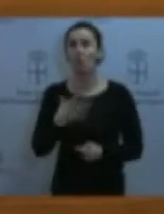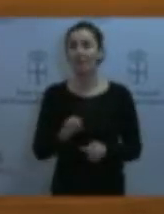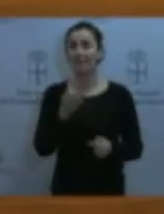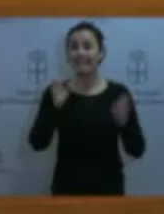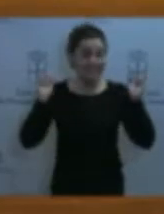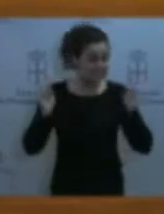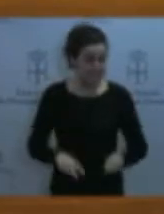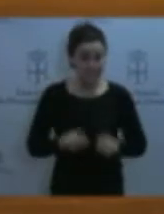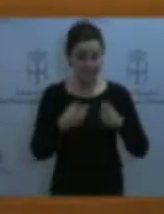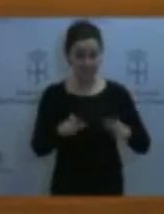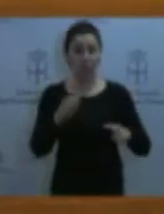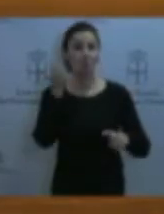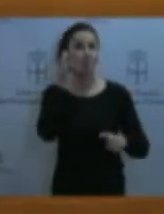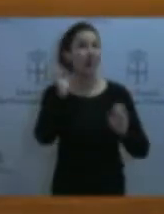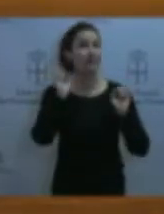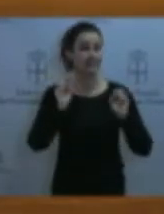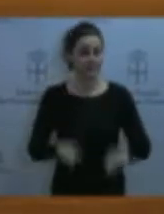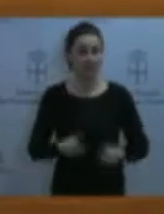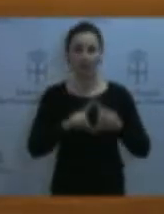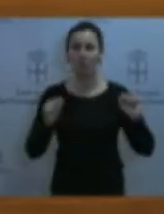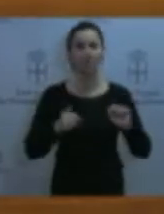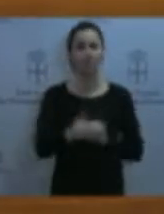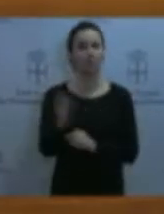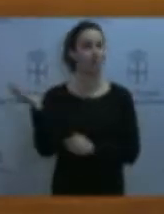tiene futuro. Miren,